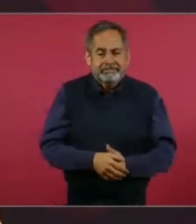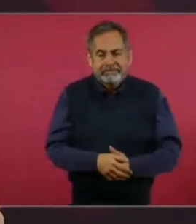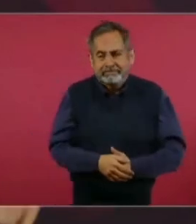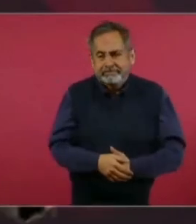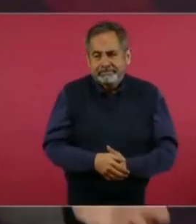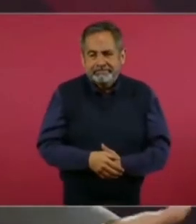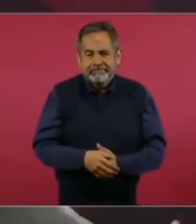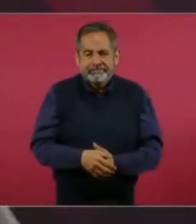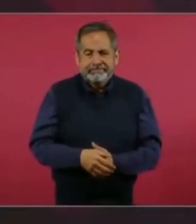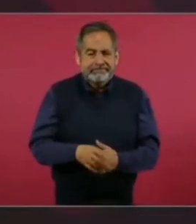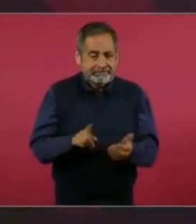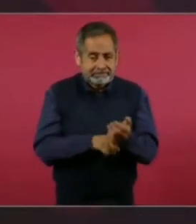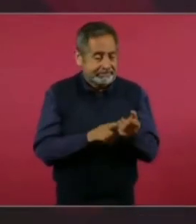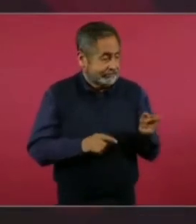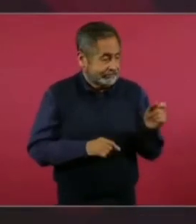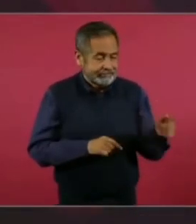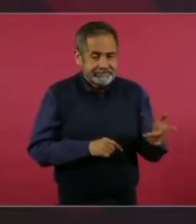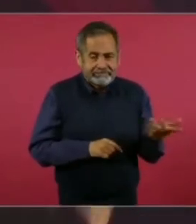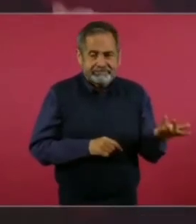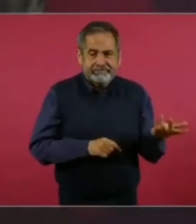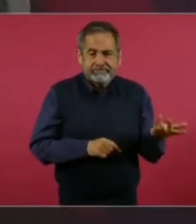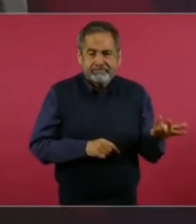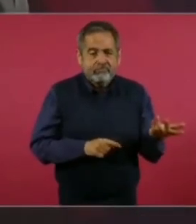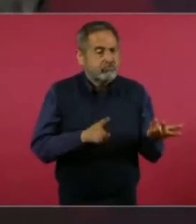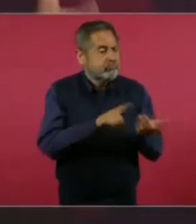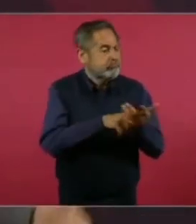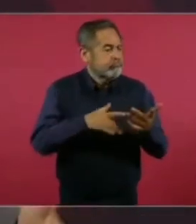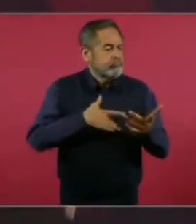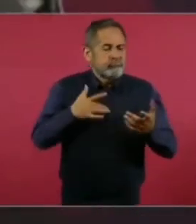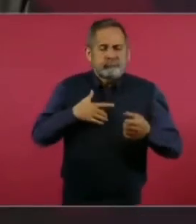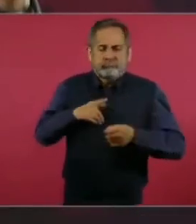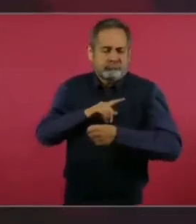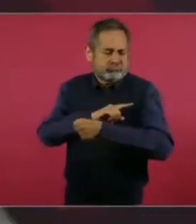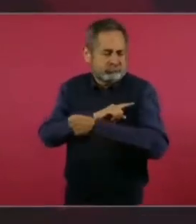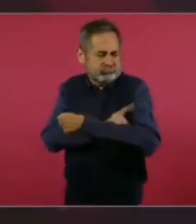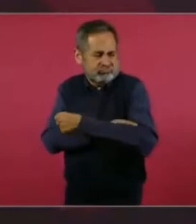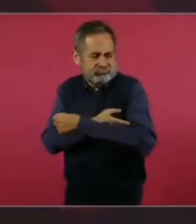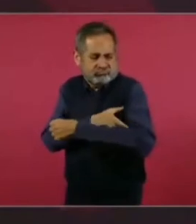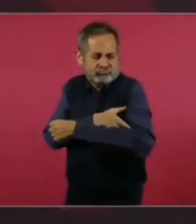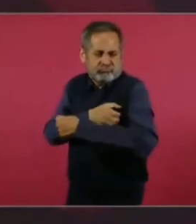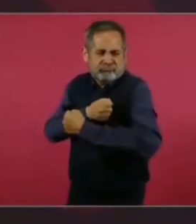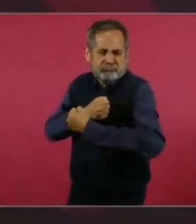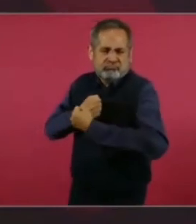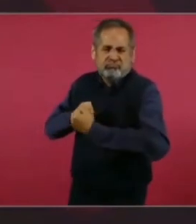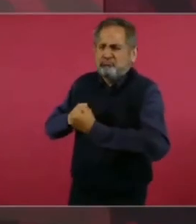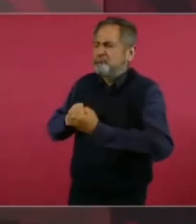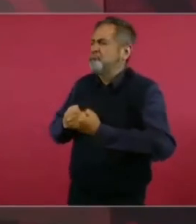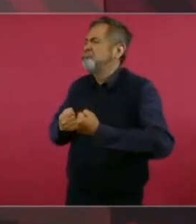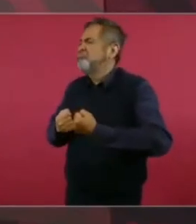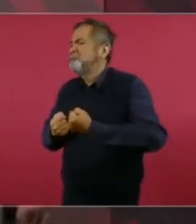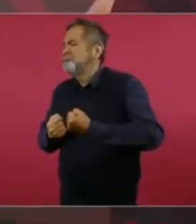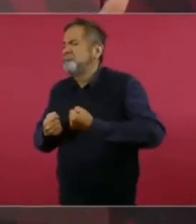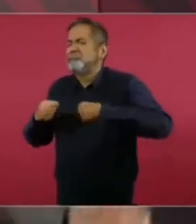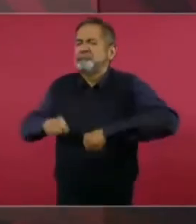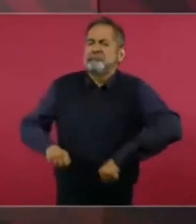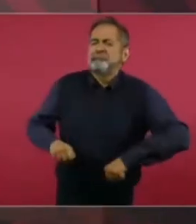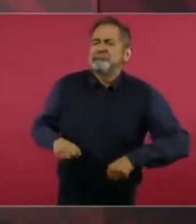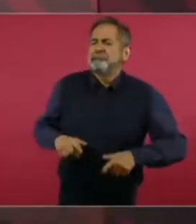tan es así, se sentían tan poderosos, que aún